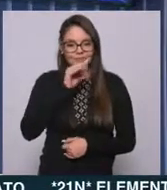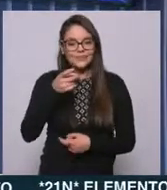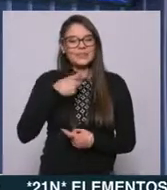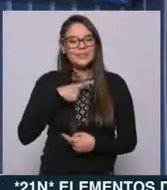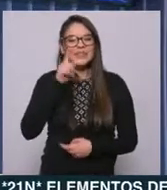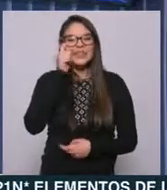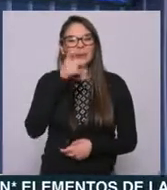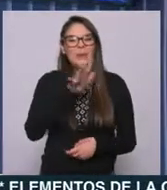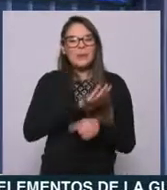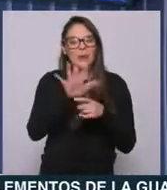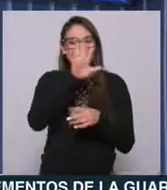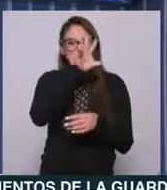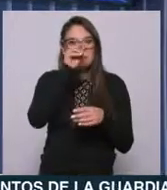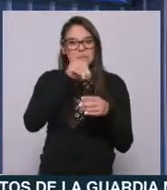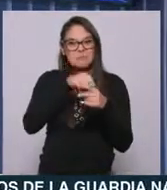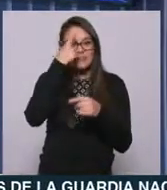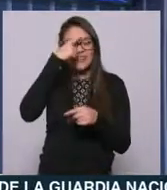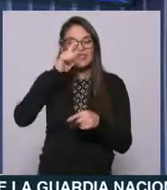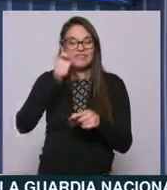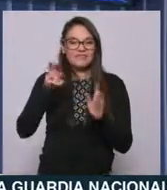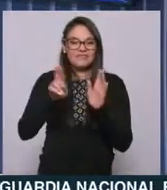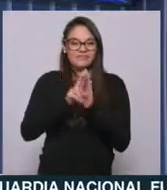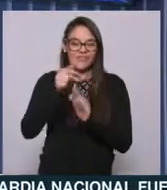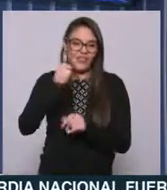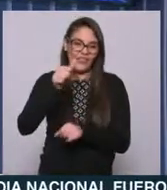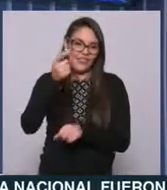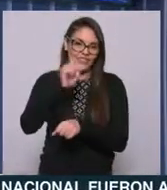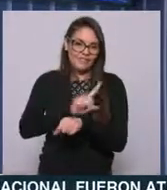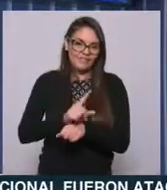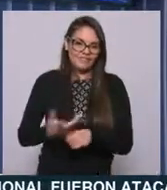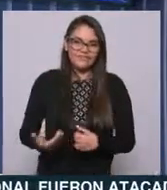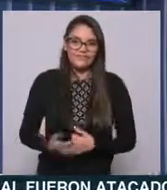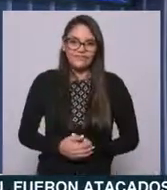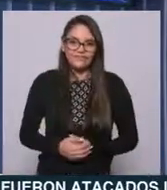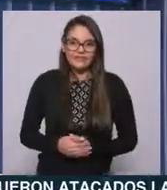pues el estado general del macrosimulacro del día. Muchísimas gracias a ustedes también. Un gusto.